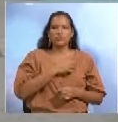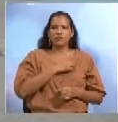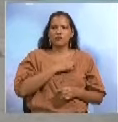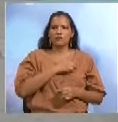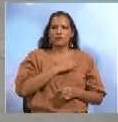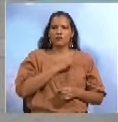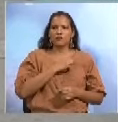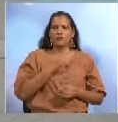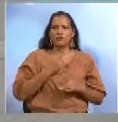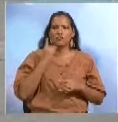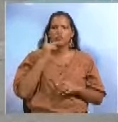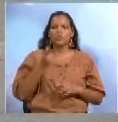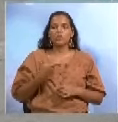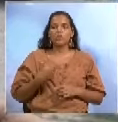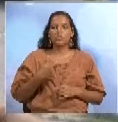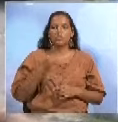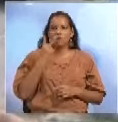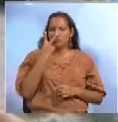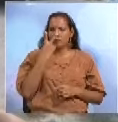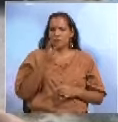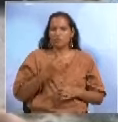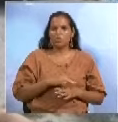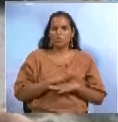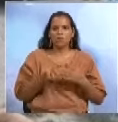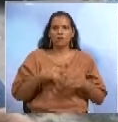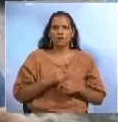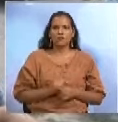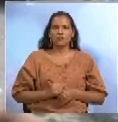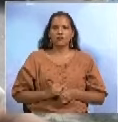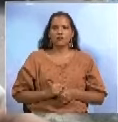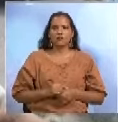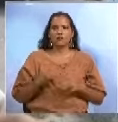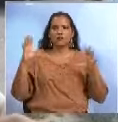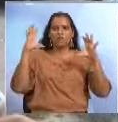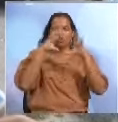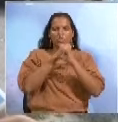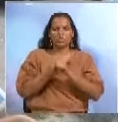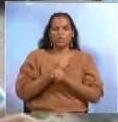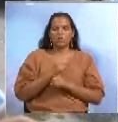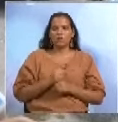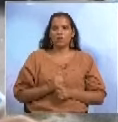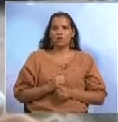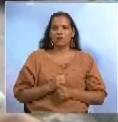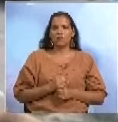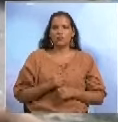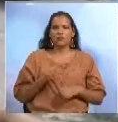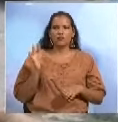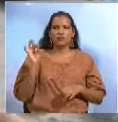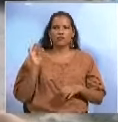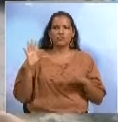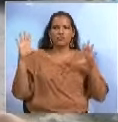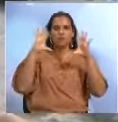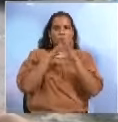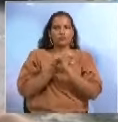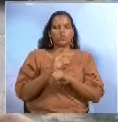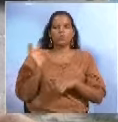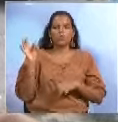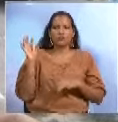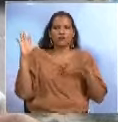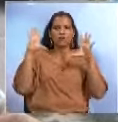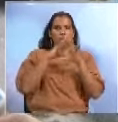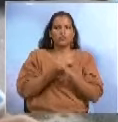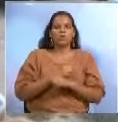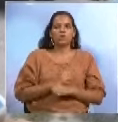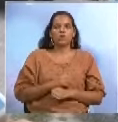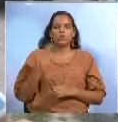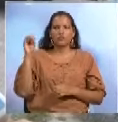preocupada porque andan armados a vista y paciencia de todos. De noche, a partir de las 8 de la noche, 9 de la noche,